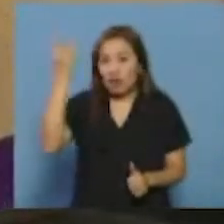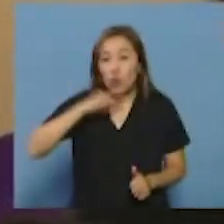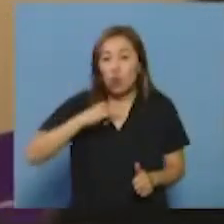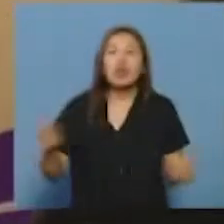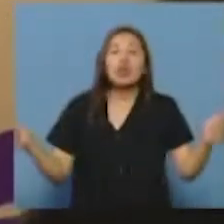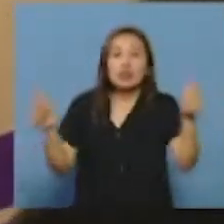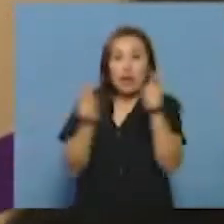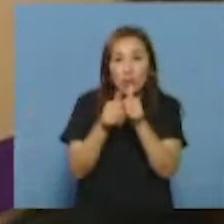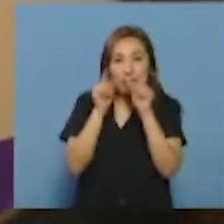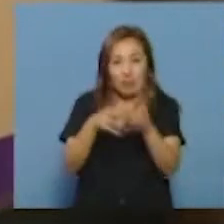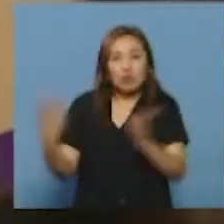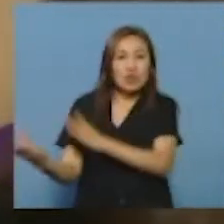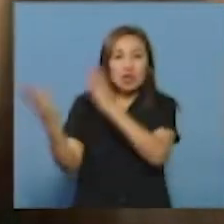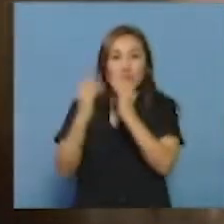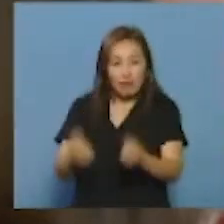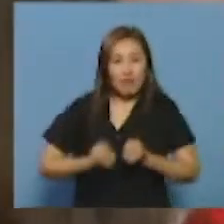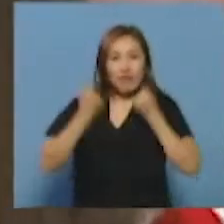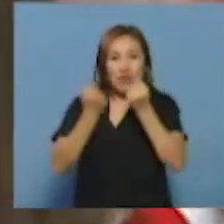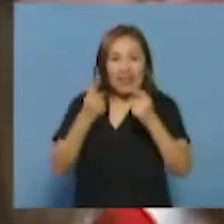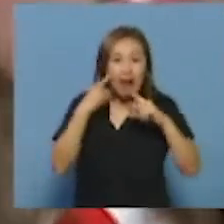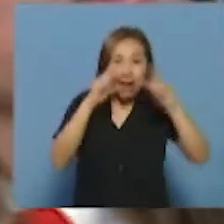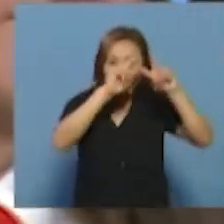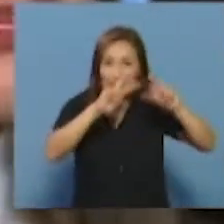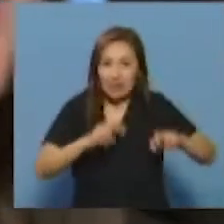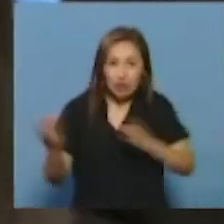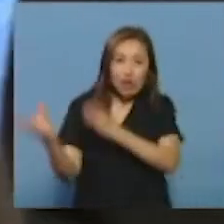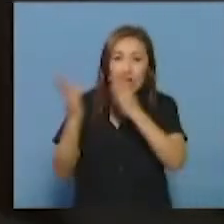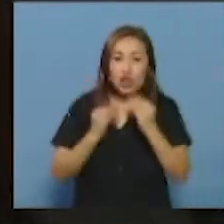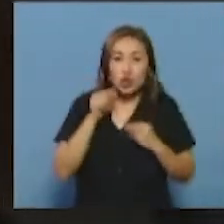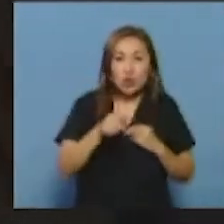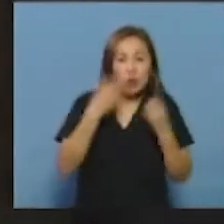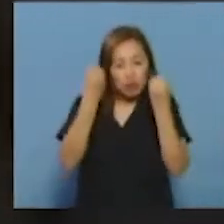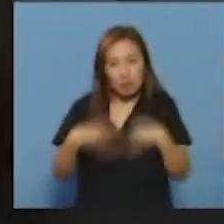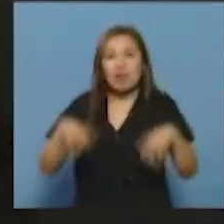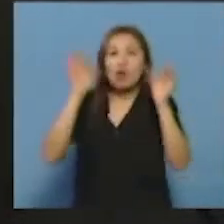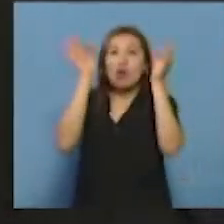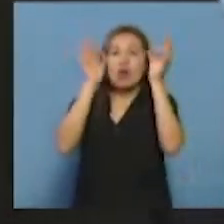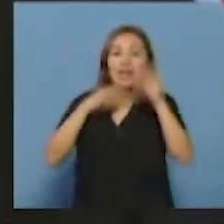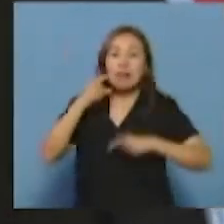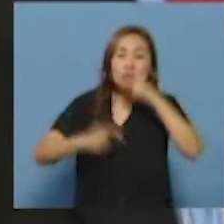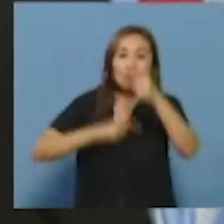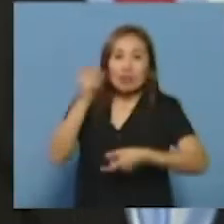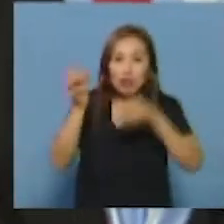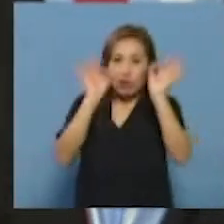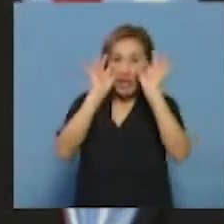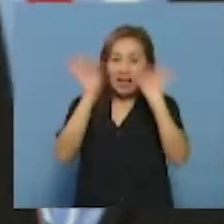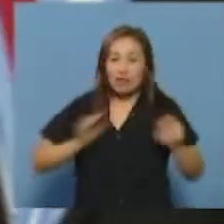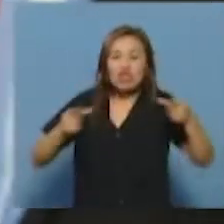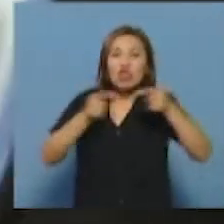acompañan y fortalecen esos procesos de investigación. Ya cuando entramos en el proceso de elaboración de los